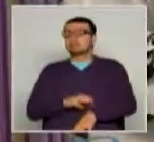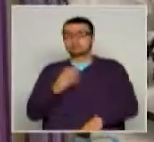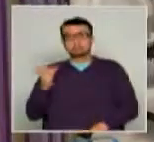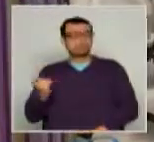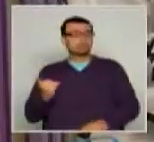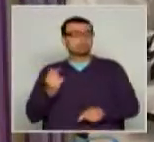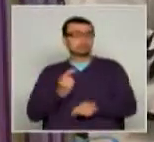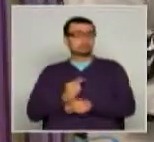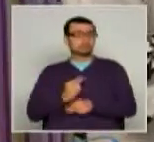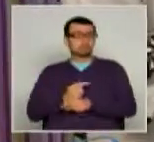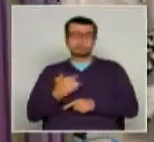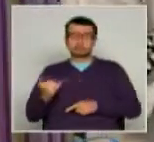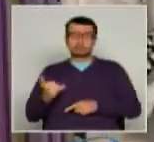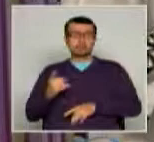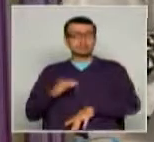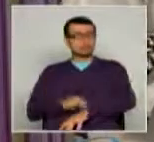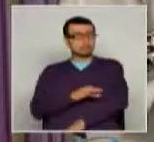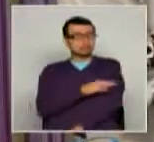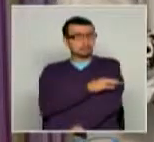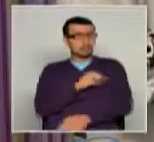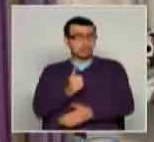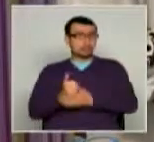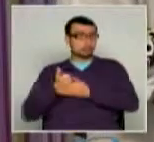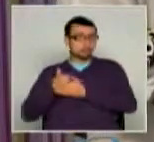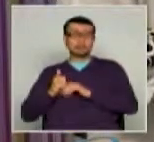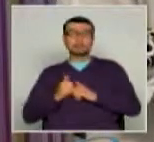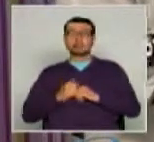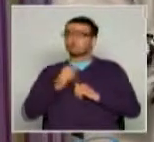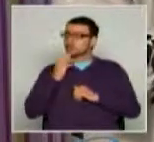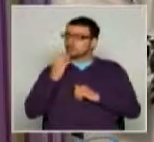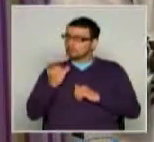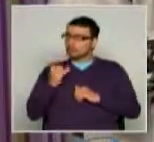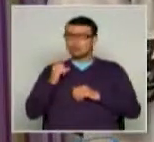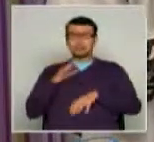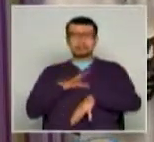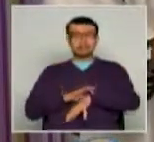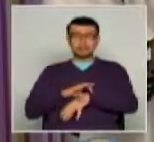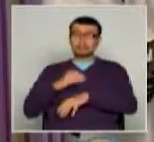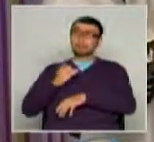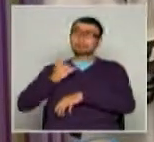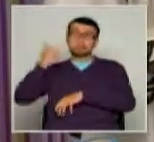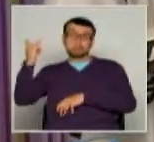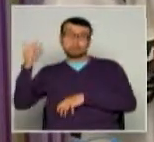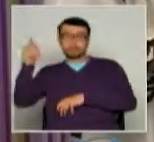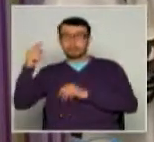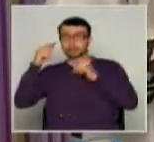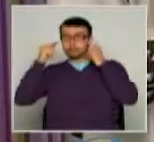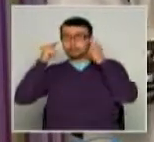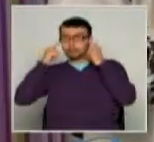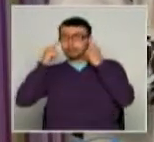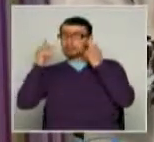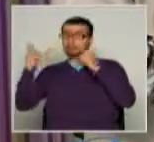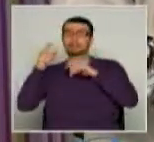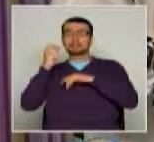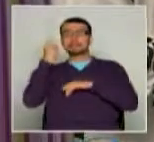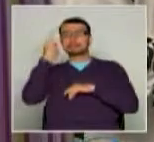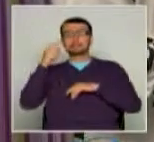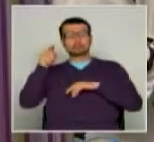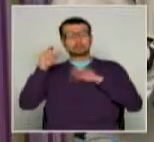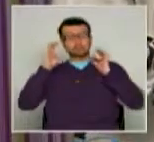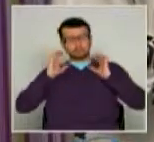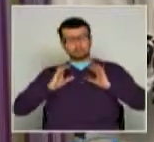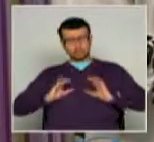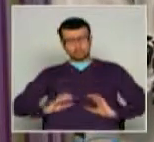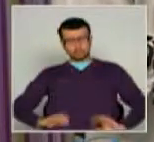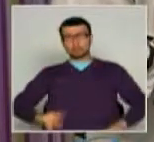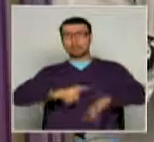de la acupuntura. En ese orden de ideas entendemos que la medicina tradicional china comprende al ser humano de una manera mucho más